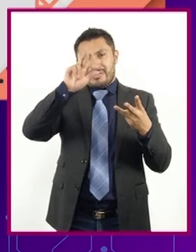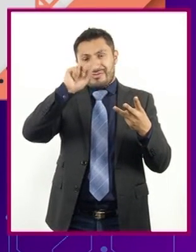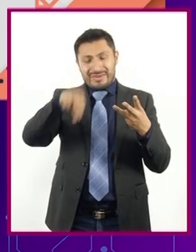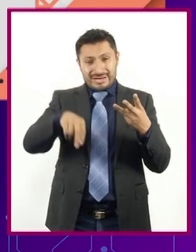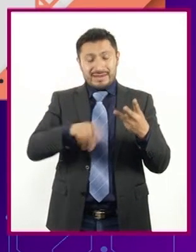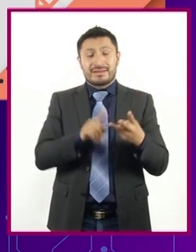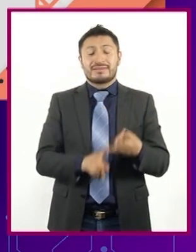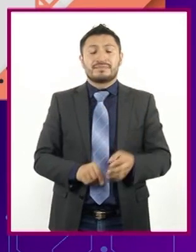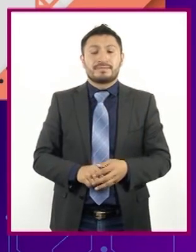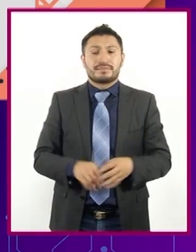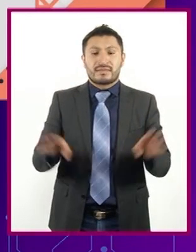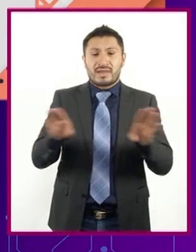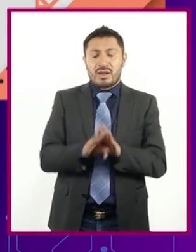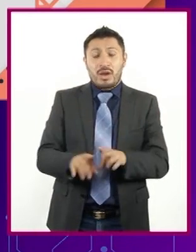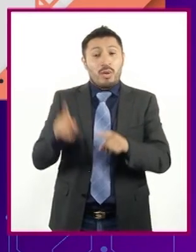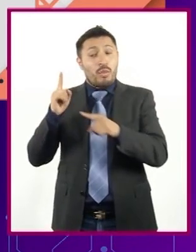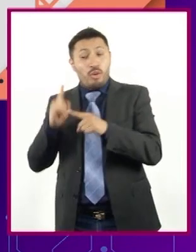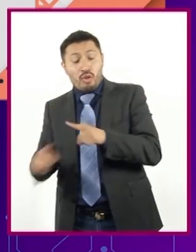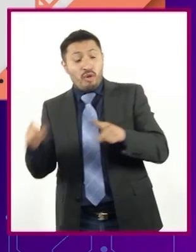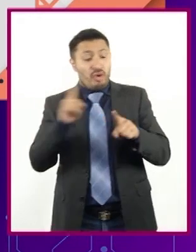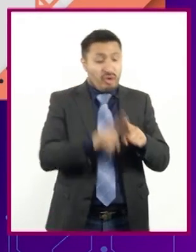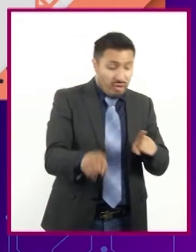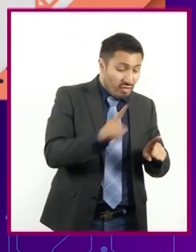¿Cómo se distingue uno del otro?